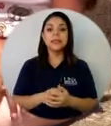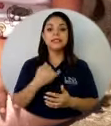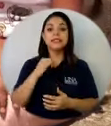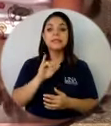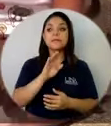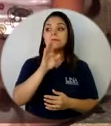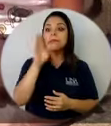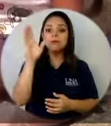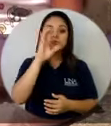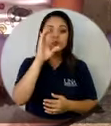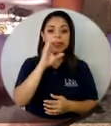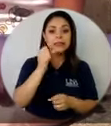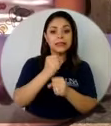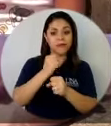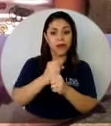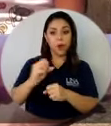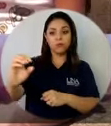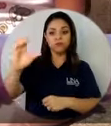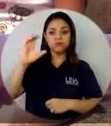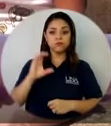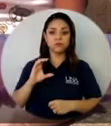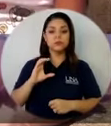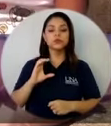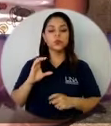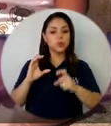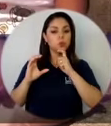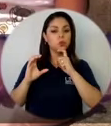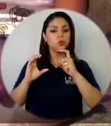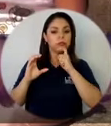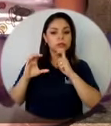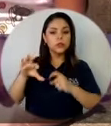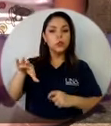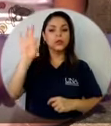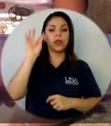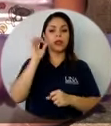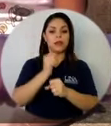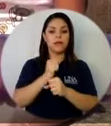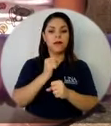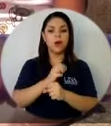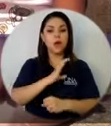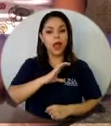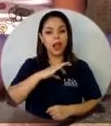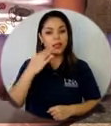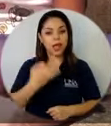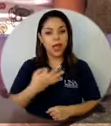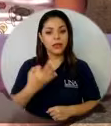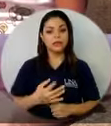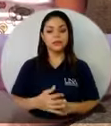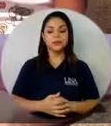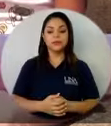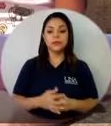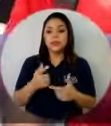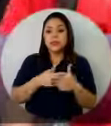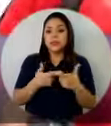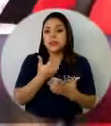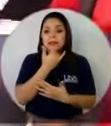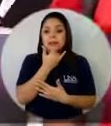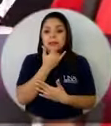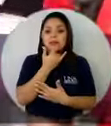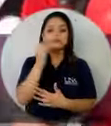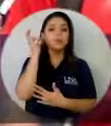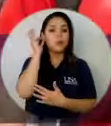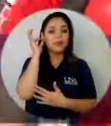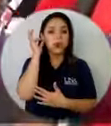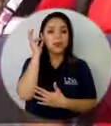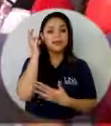remunerado, es encontrarlo efectivamente, encontrar un empleo de calidad. Entonces, ¿qué tenemos las mujeres?